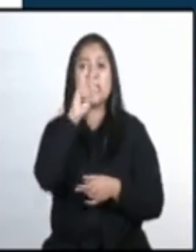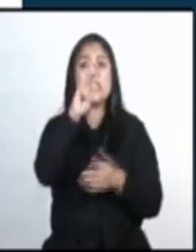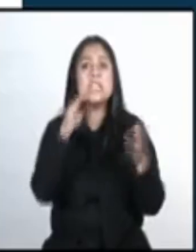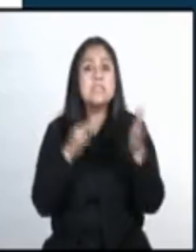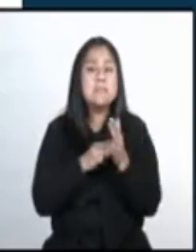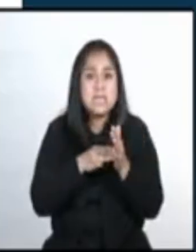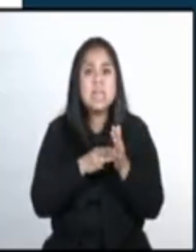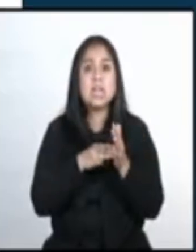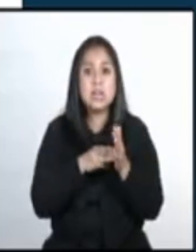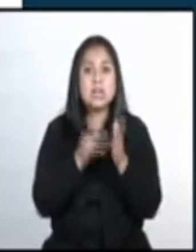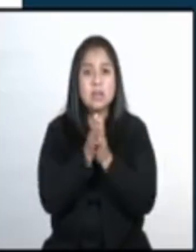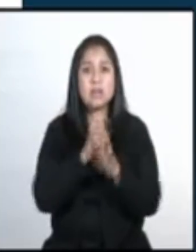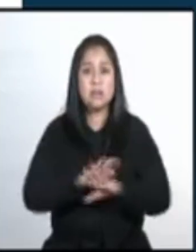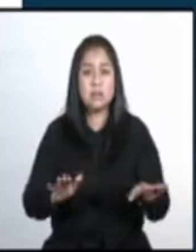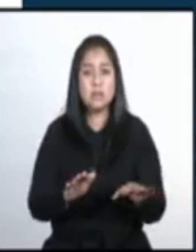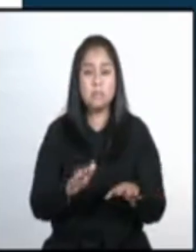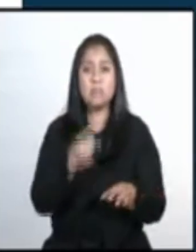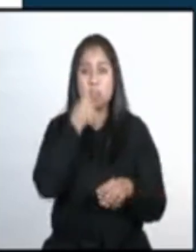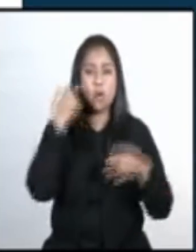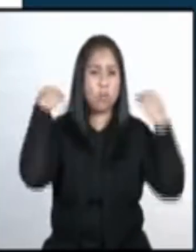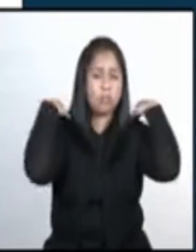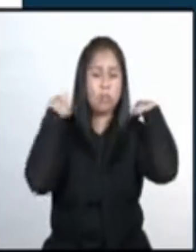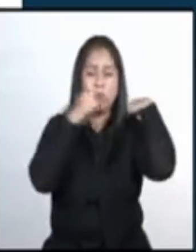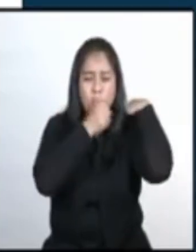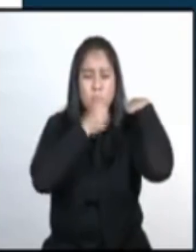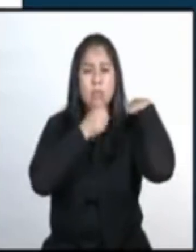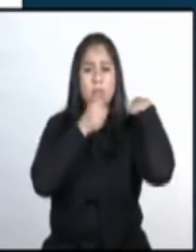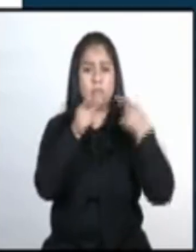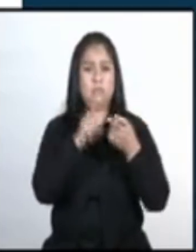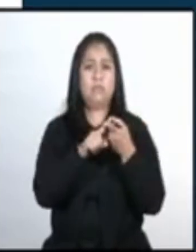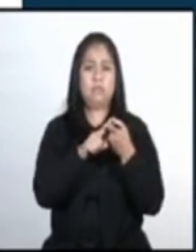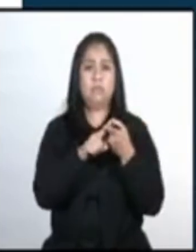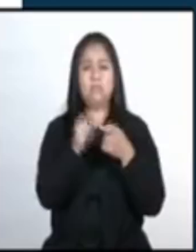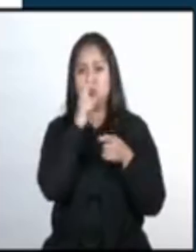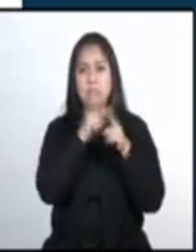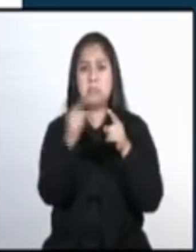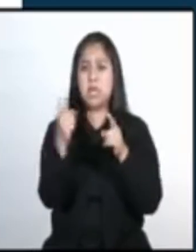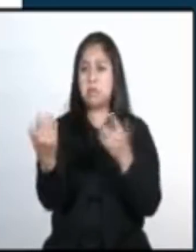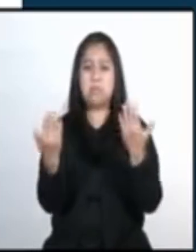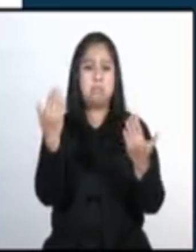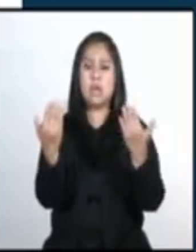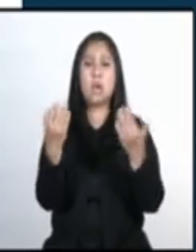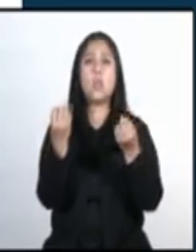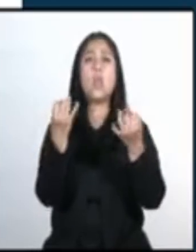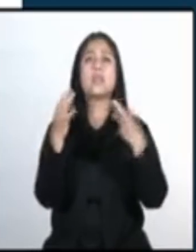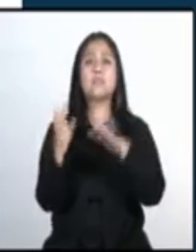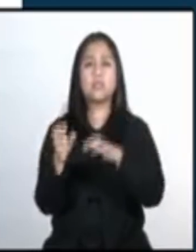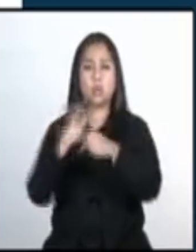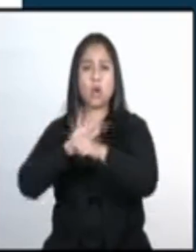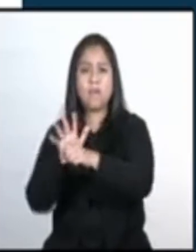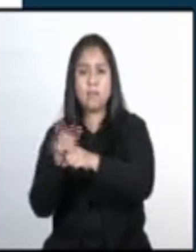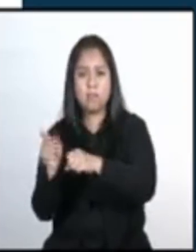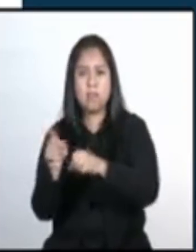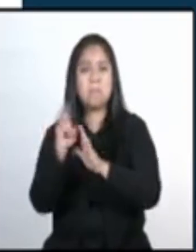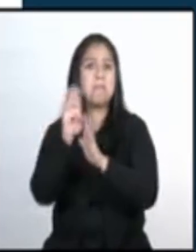día por tuberculosis. Si lo comparamos con la cantidad de muertos por coronavirus,